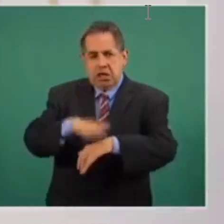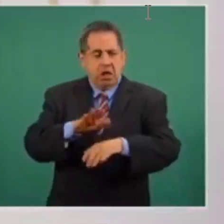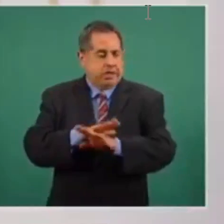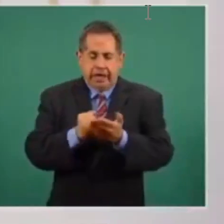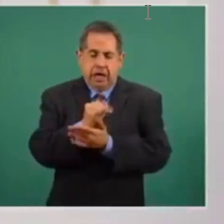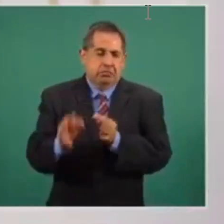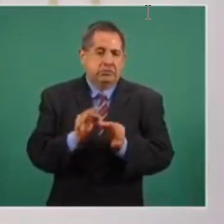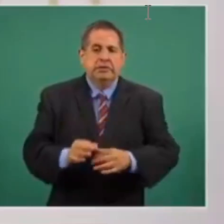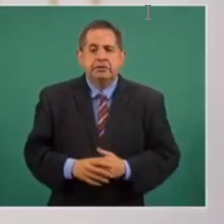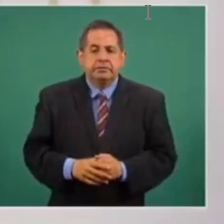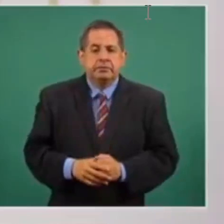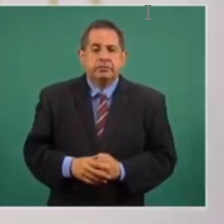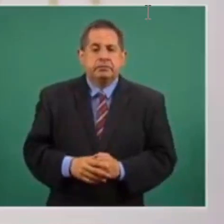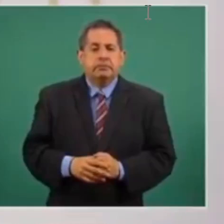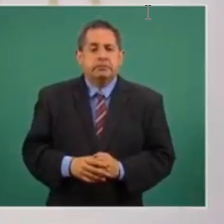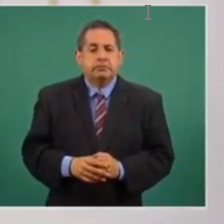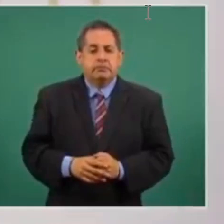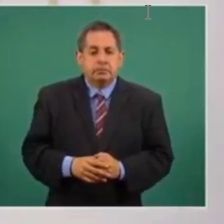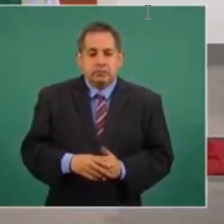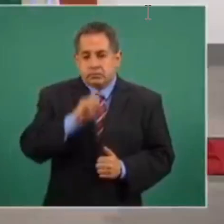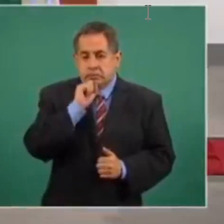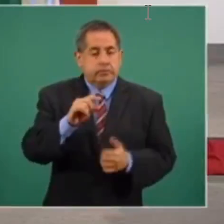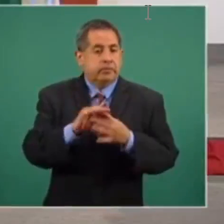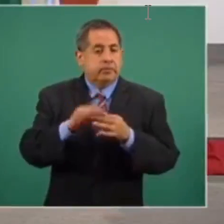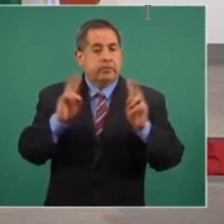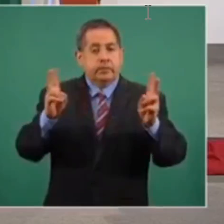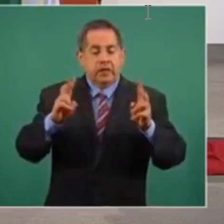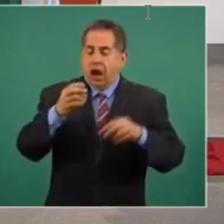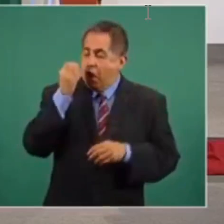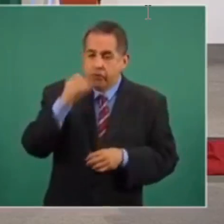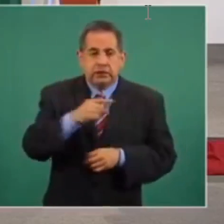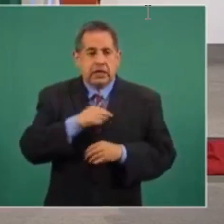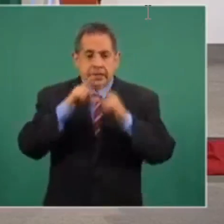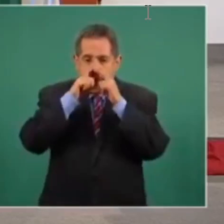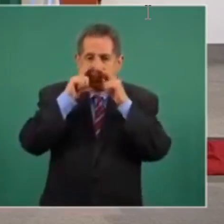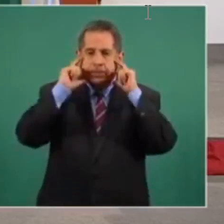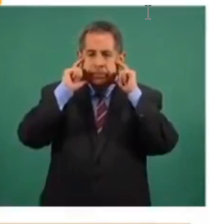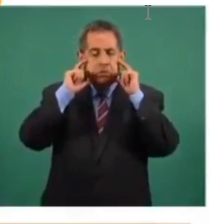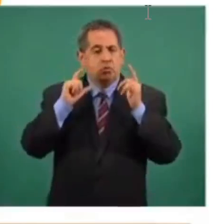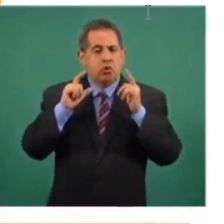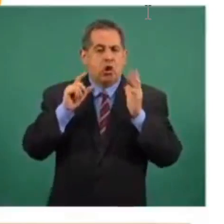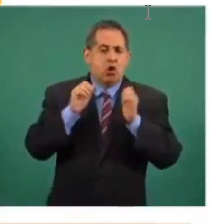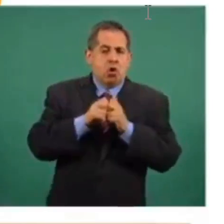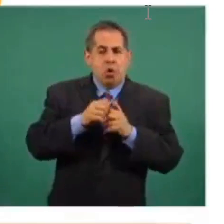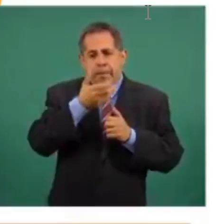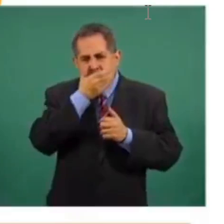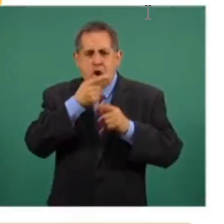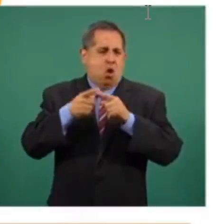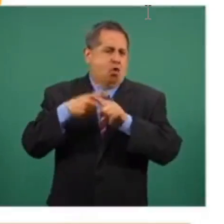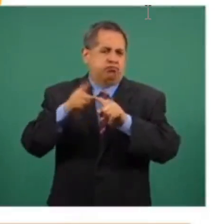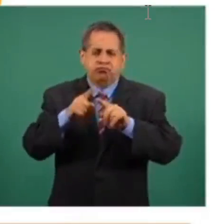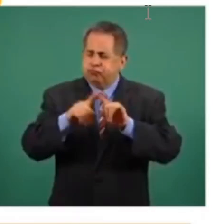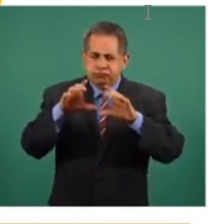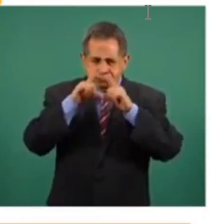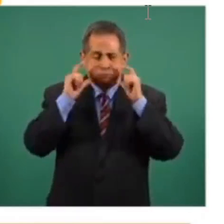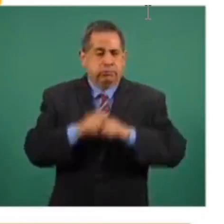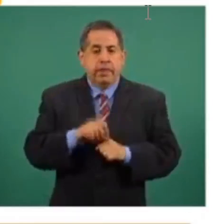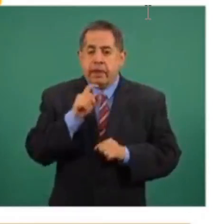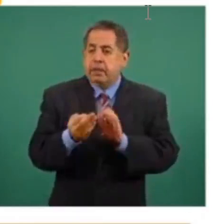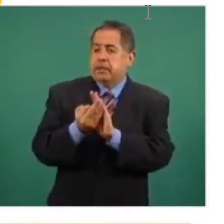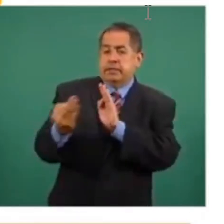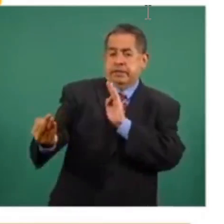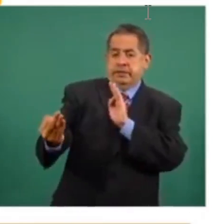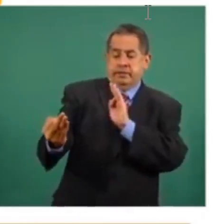ya es un hecho. Siguiente. Se va a solicitar un uso general de cubrebocas artesanal o pañuelo, la sana distancia sin